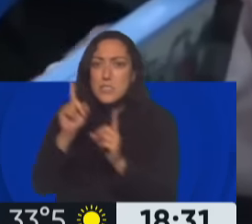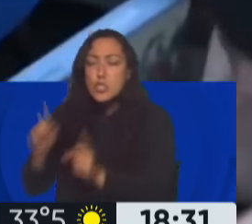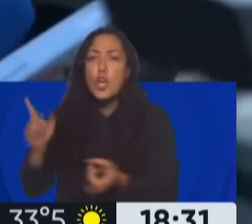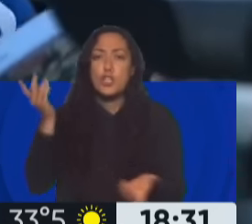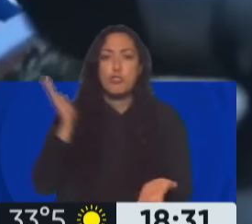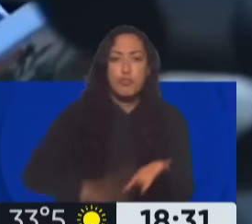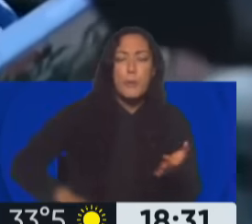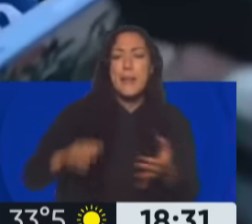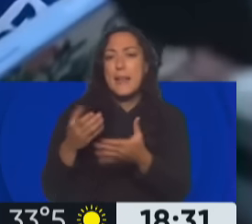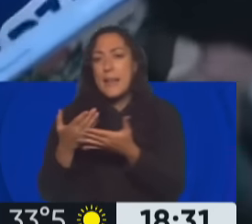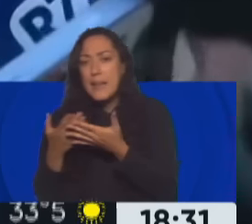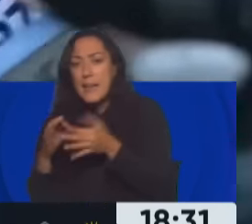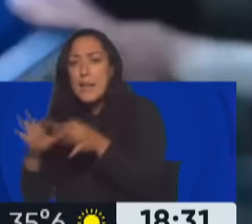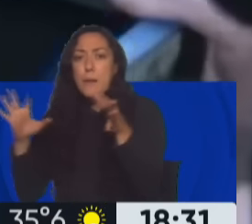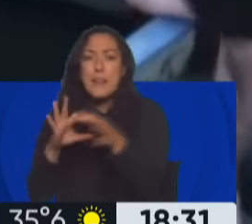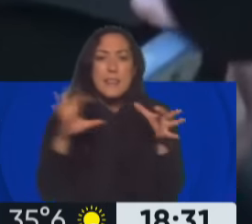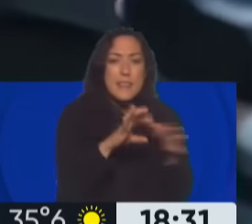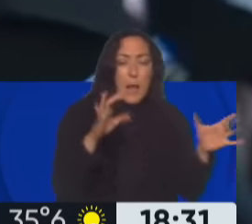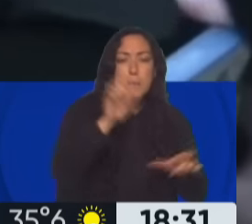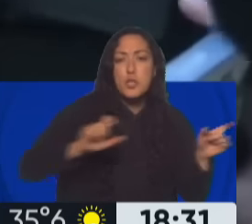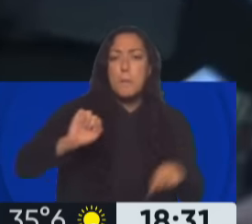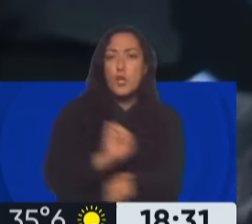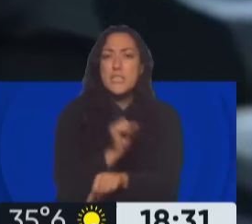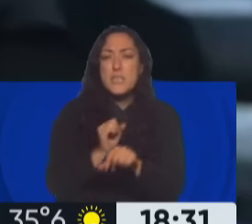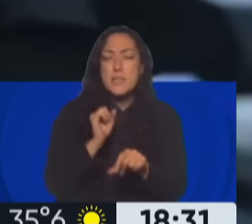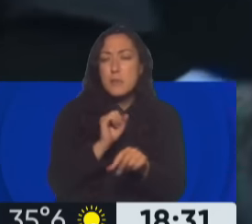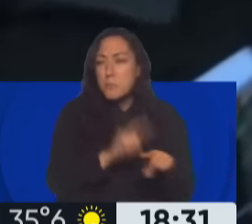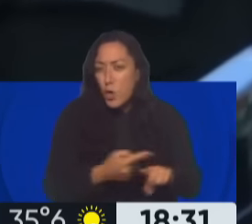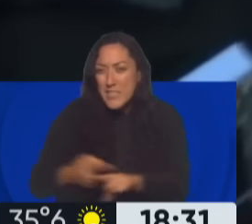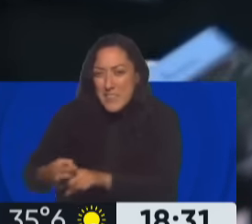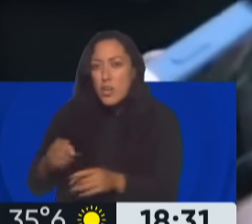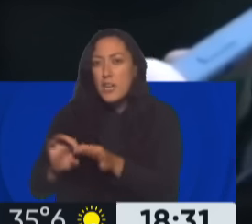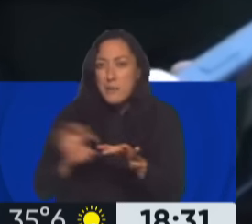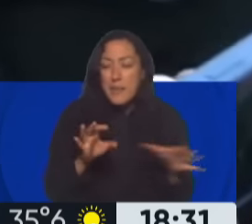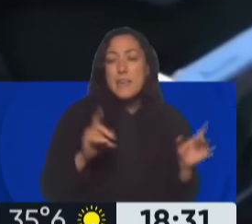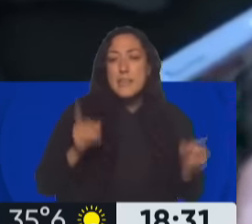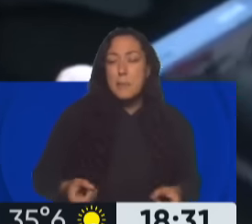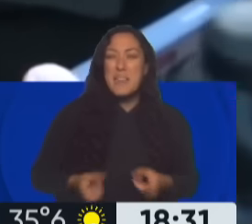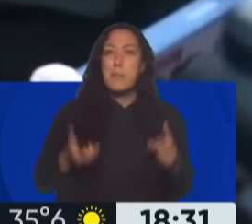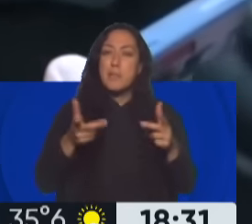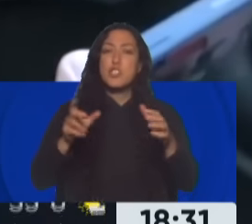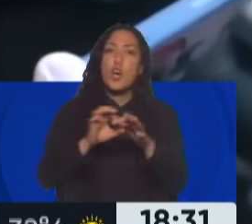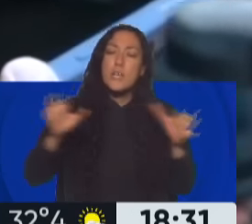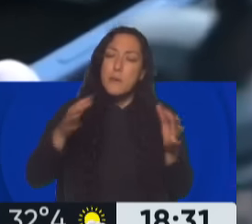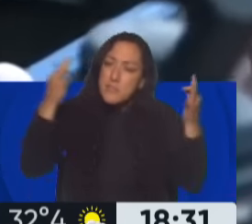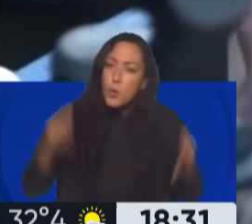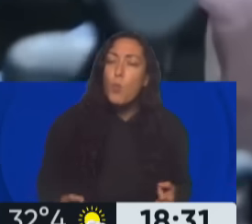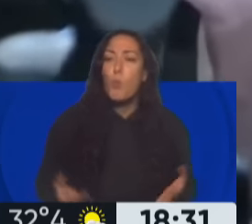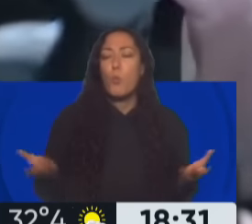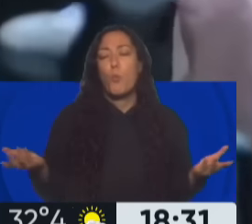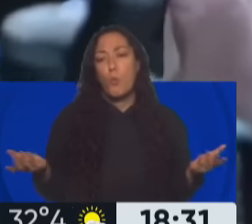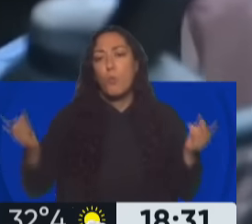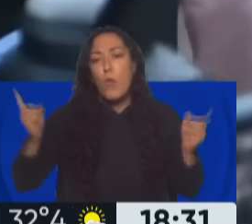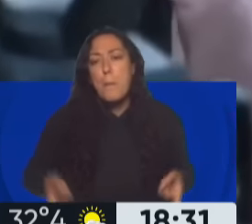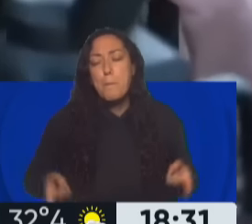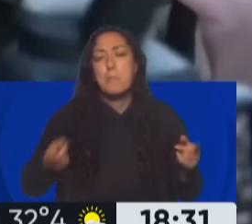de libertades, liberación de presos políticos, garantías a la libre expresión, la